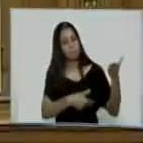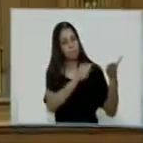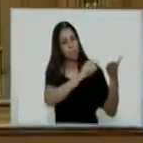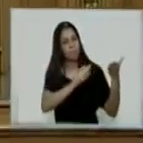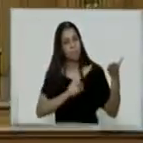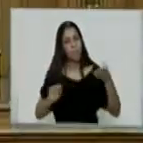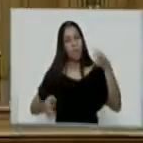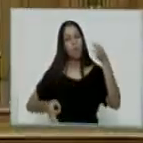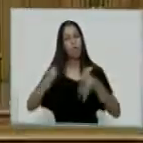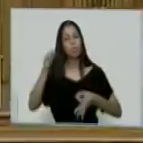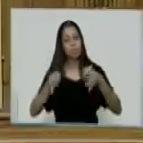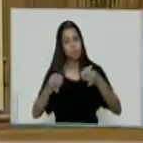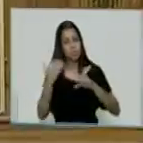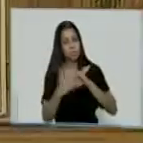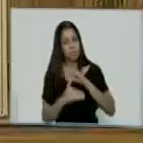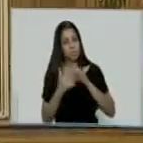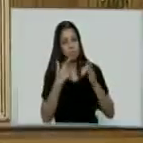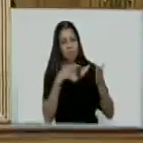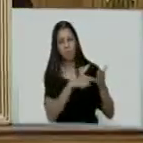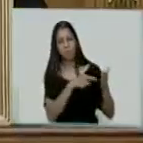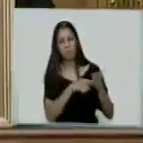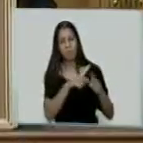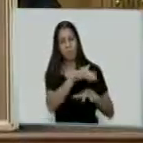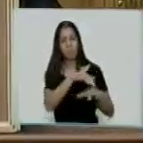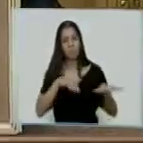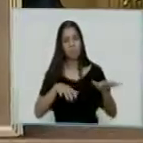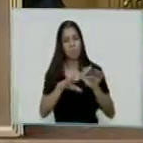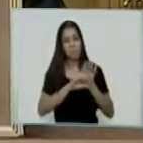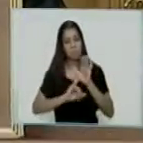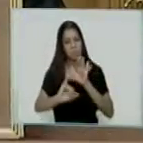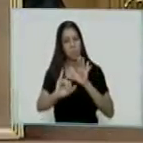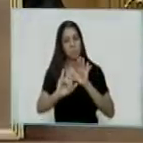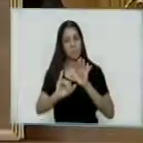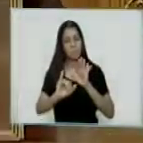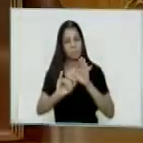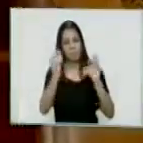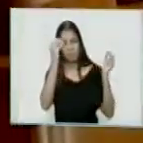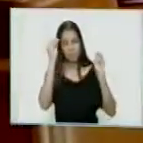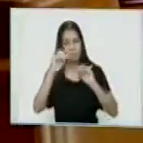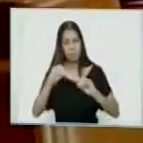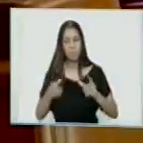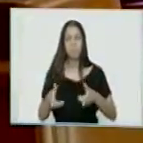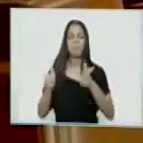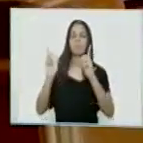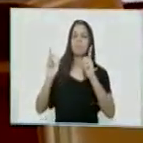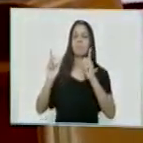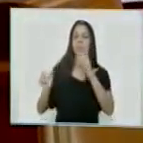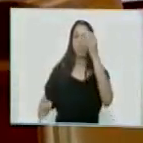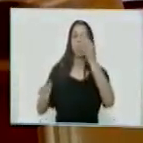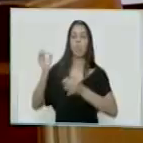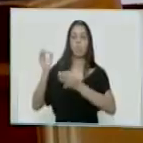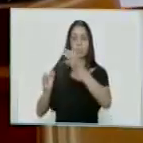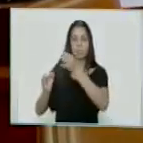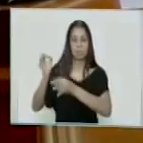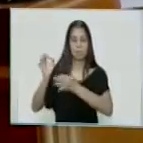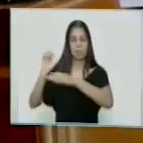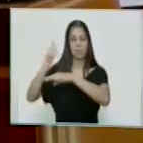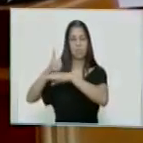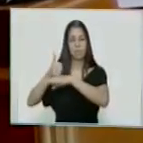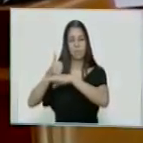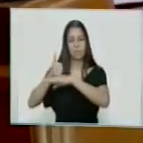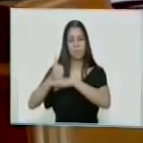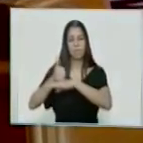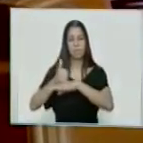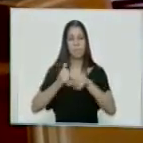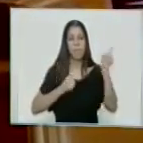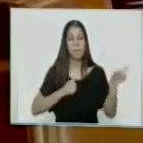por el Tribunal Supremo de Justicia, donde la plenipotenciaria Asamblea Nacional Constituyente autoriza al Tribunal Supremo de Justicia el